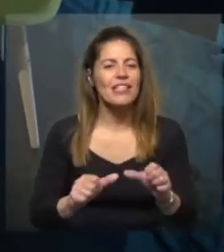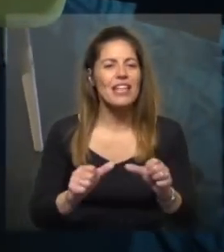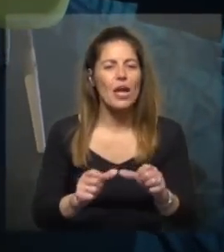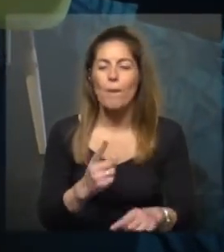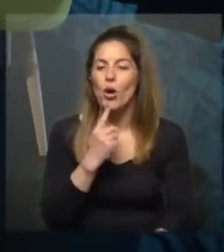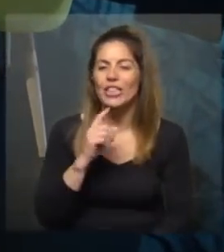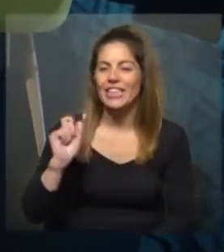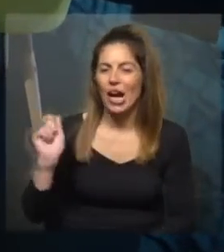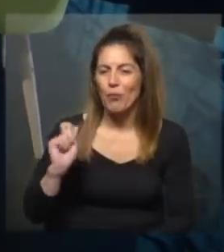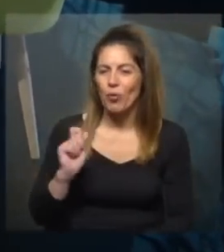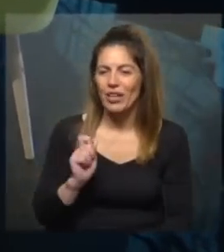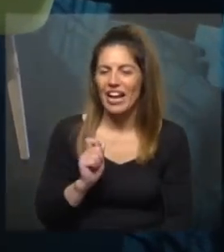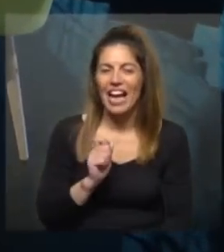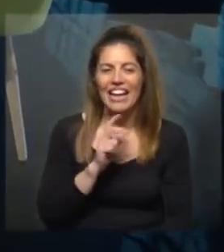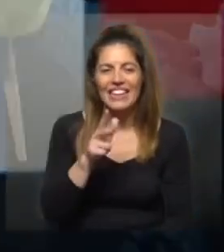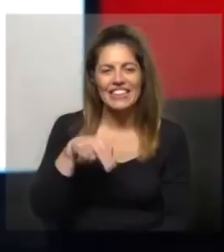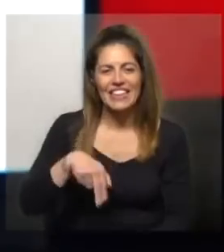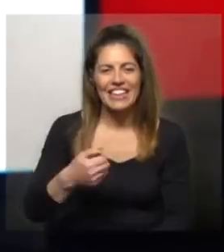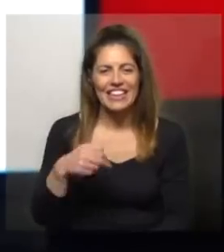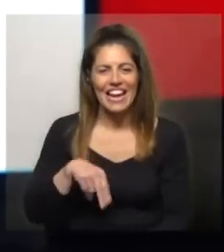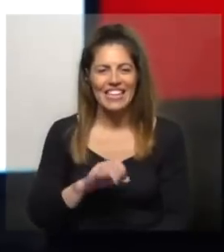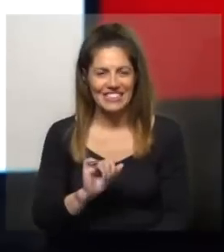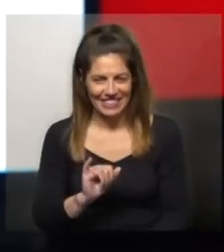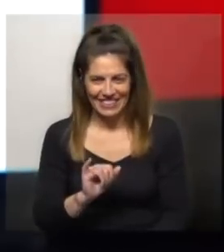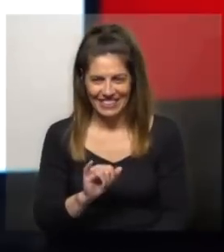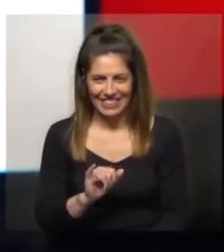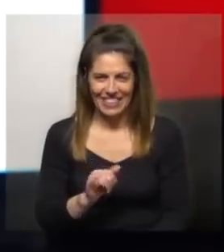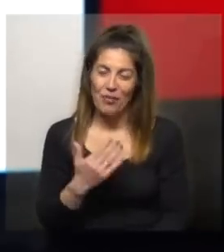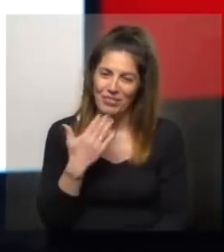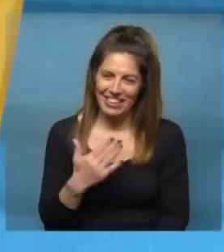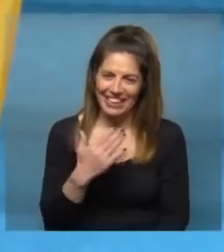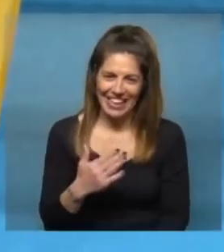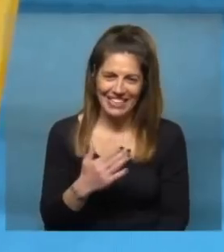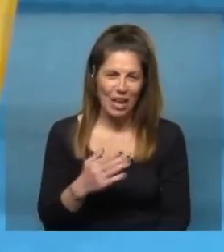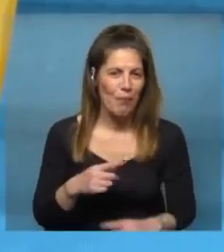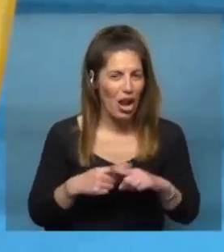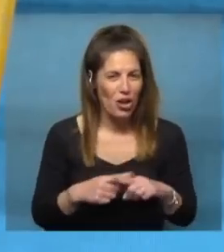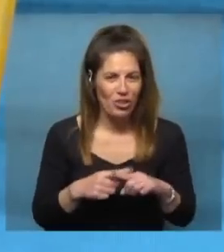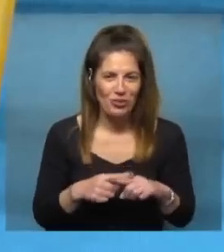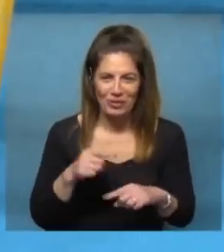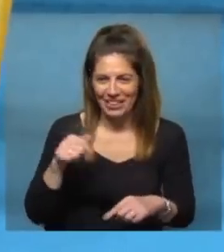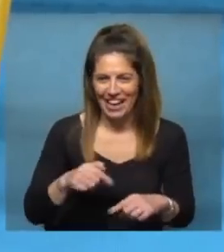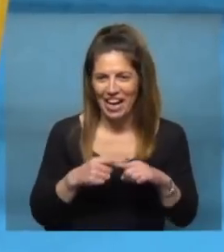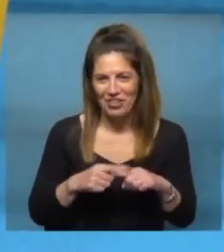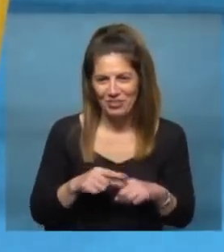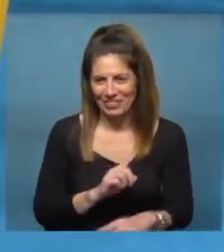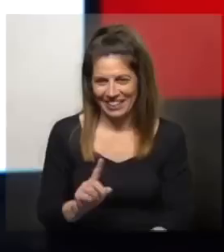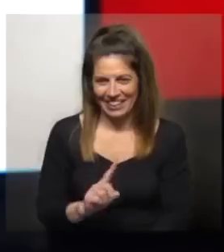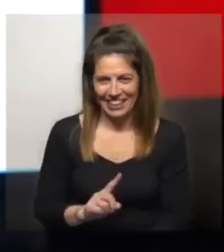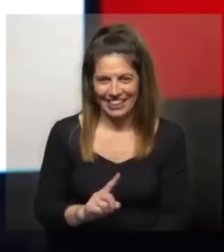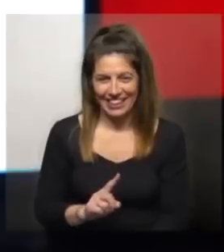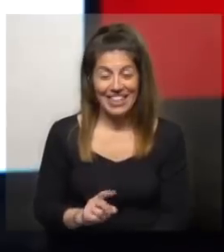que dijiste de nancello Gracias para no para no pelearnos acá adelante de la gente yo creo que la